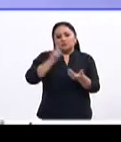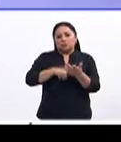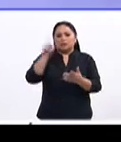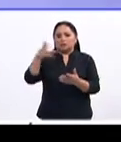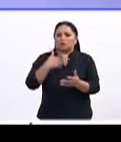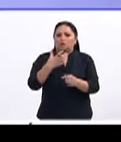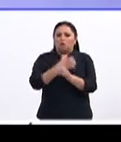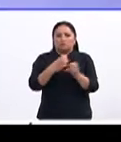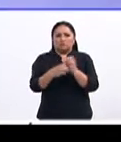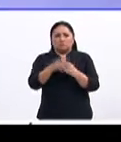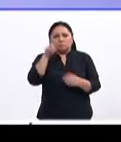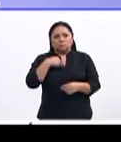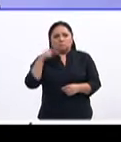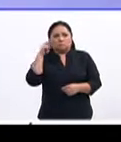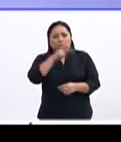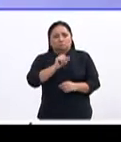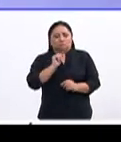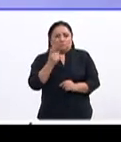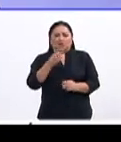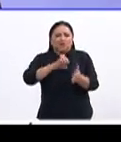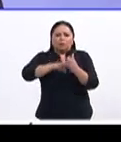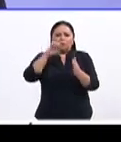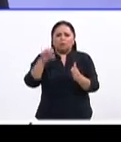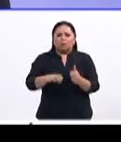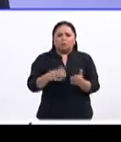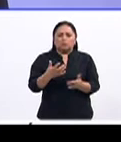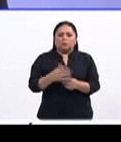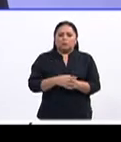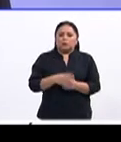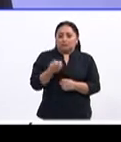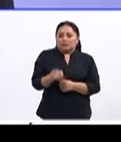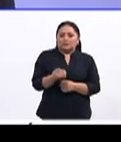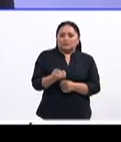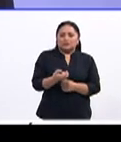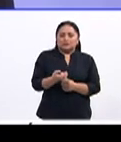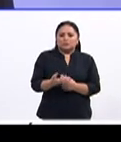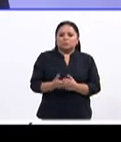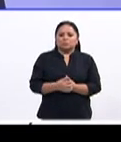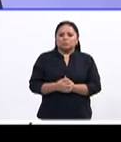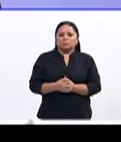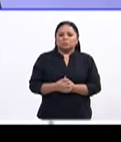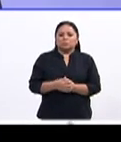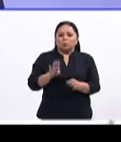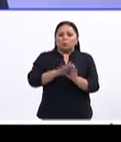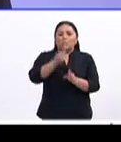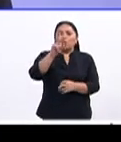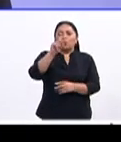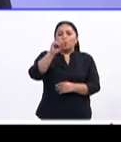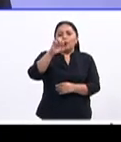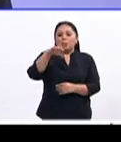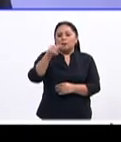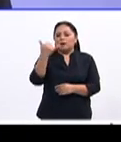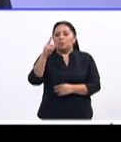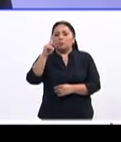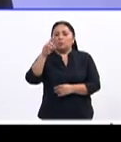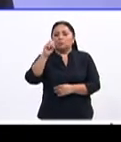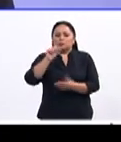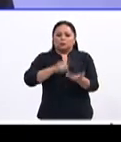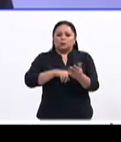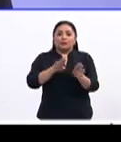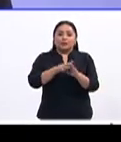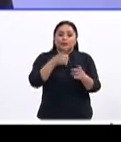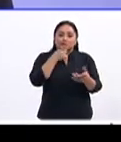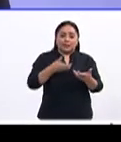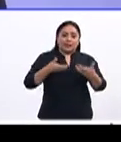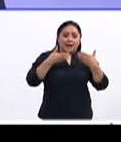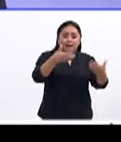realmente que me llaman la atención. Yo digo, bueno, por ejemplo, en este poema en prosa, dice, en la